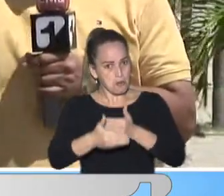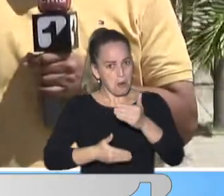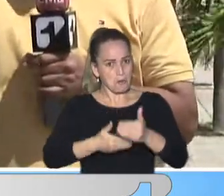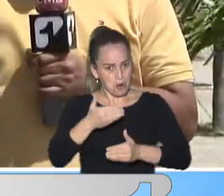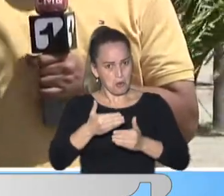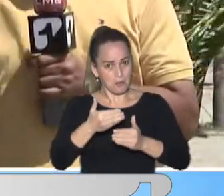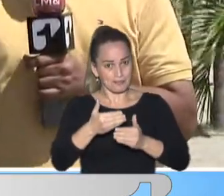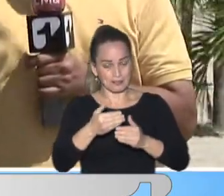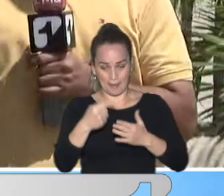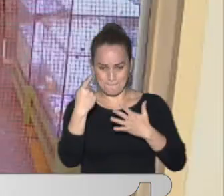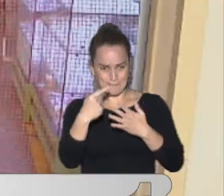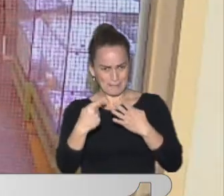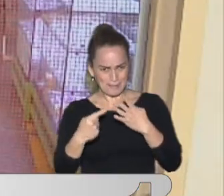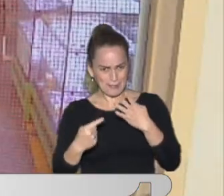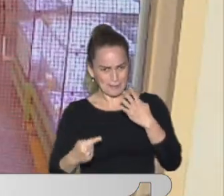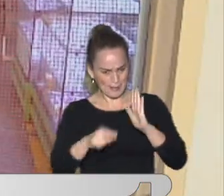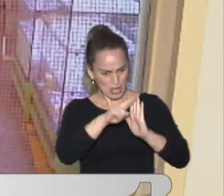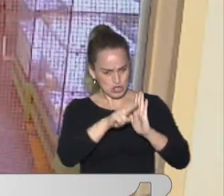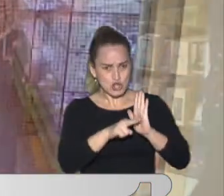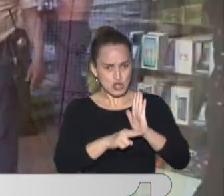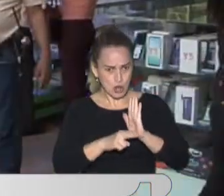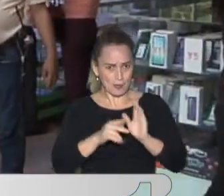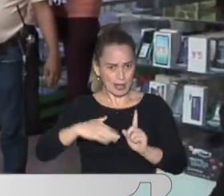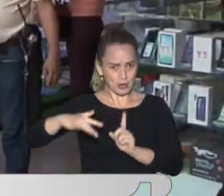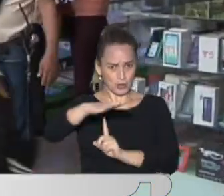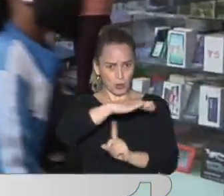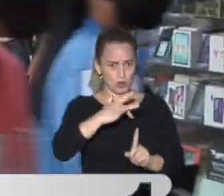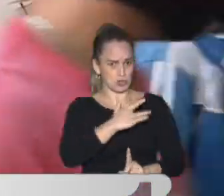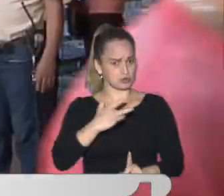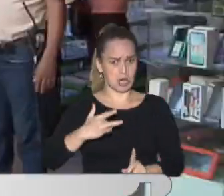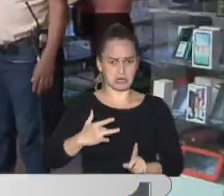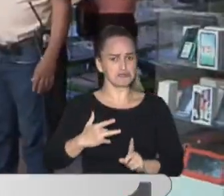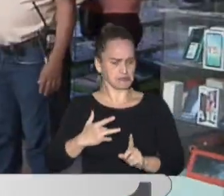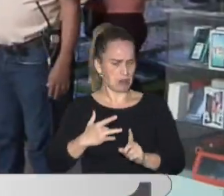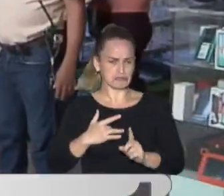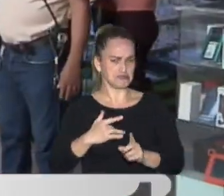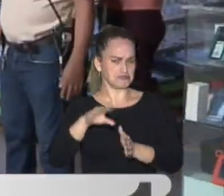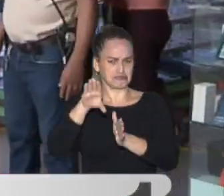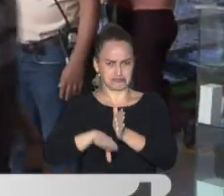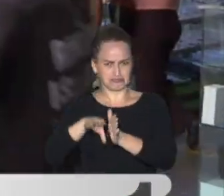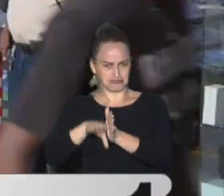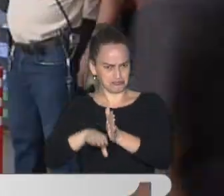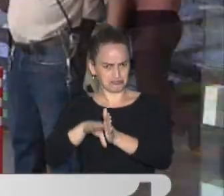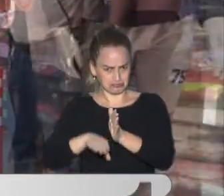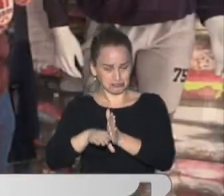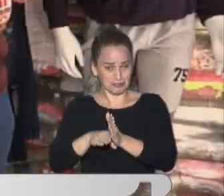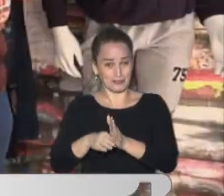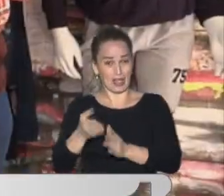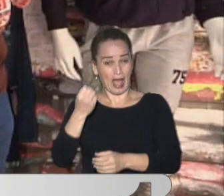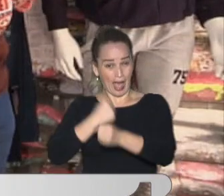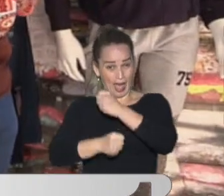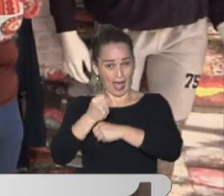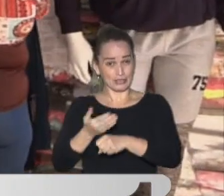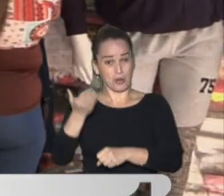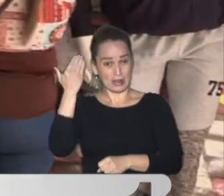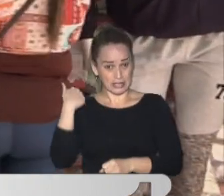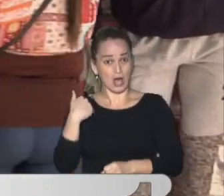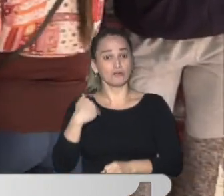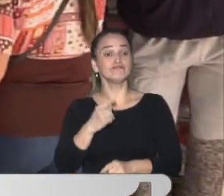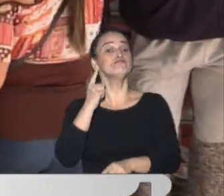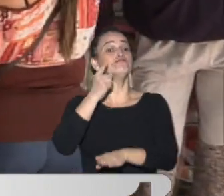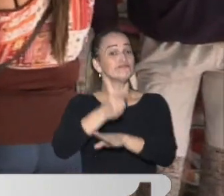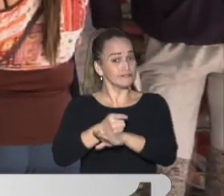todas las medidas de bioseguridad que se implementa en el territorio nacional desde marzo del año anterior como medida para la